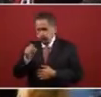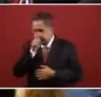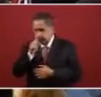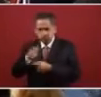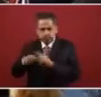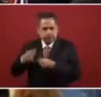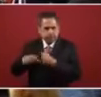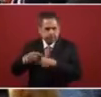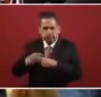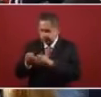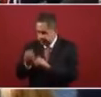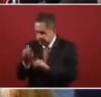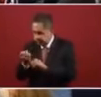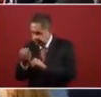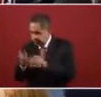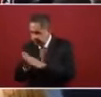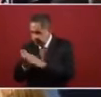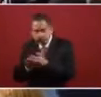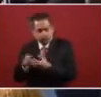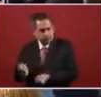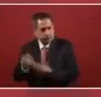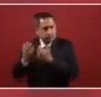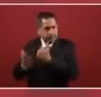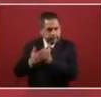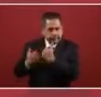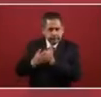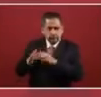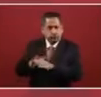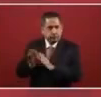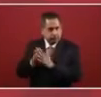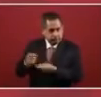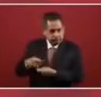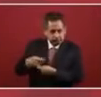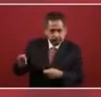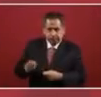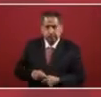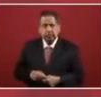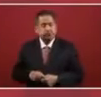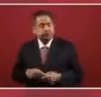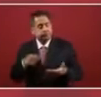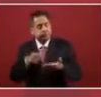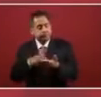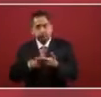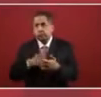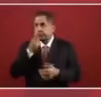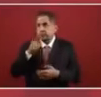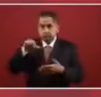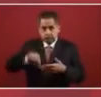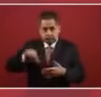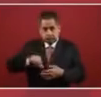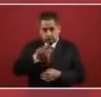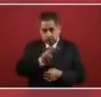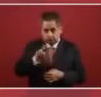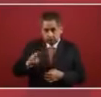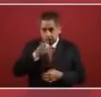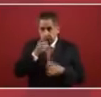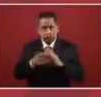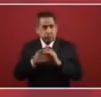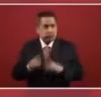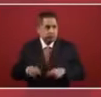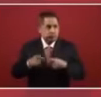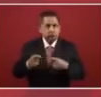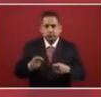la información sobre la entrega de los libros. Y al día de hoy se están